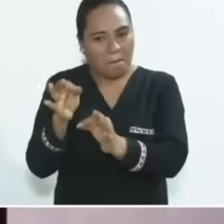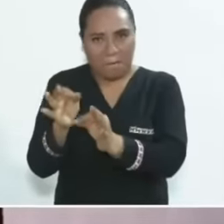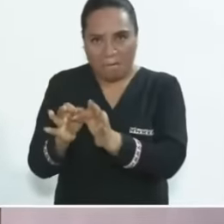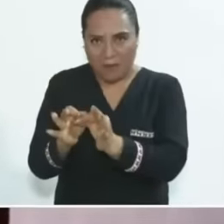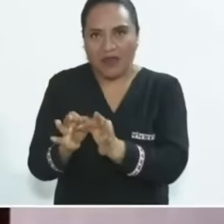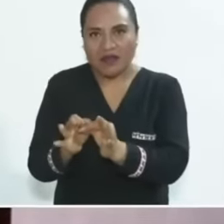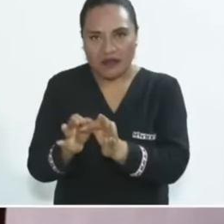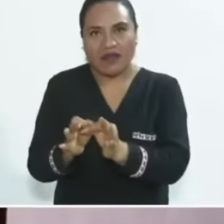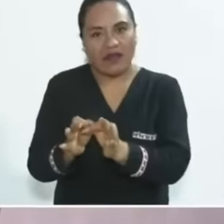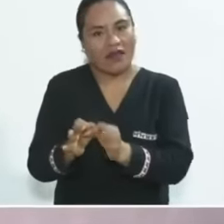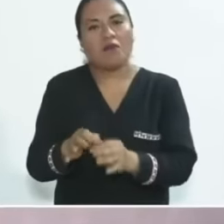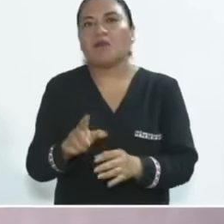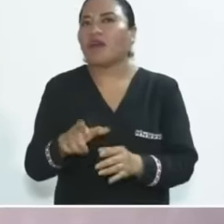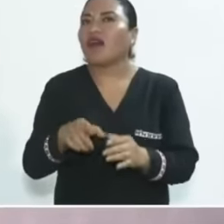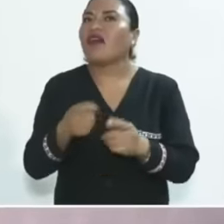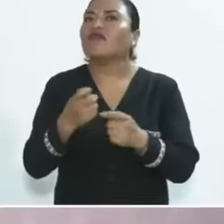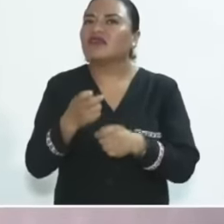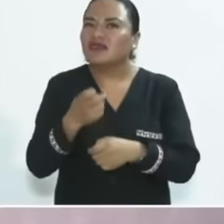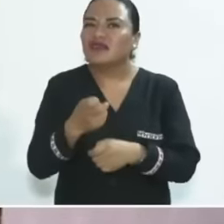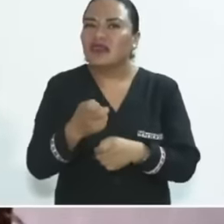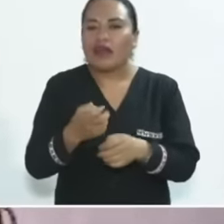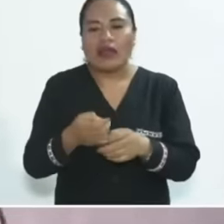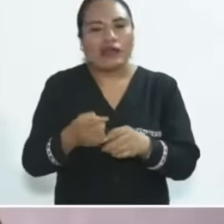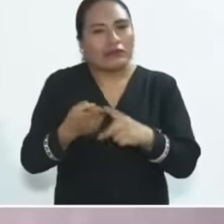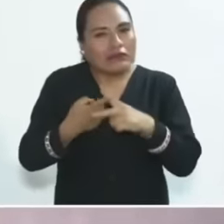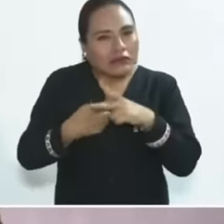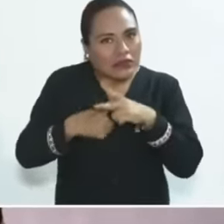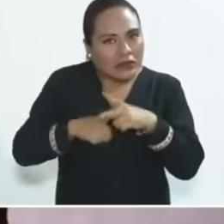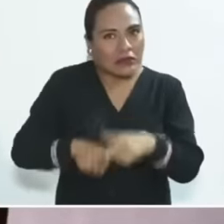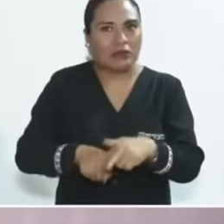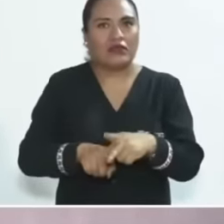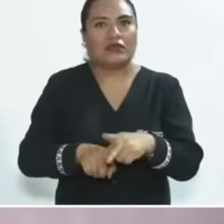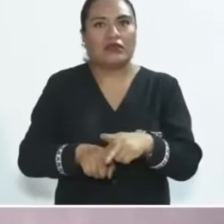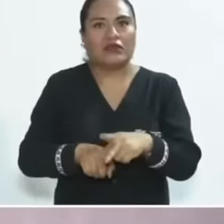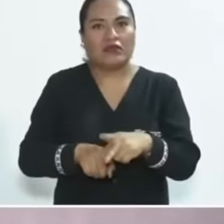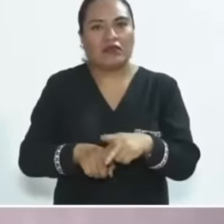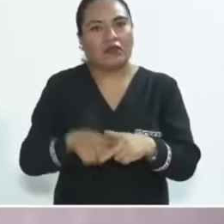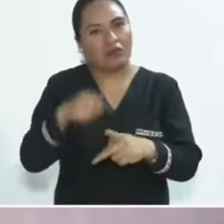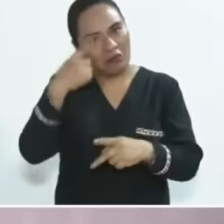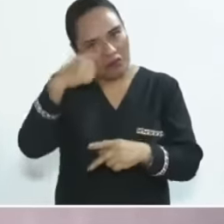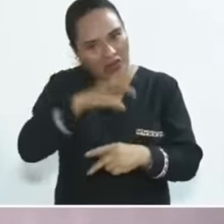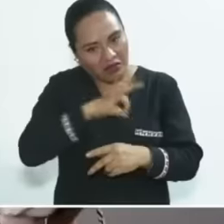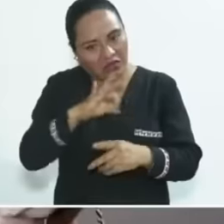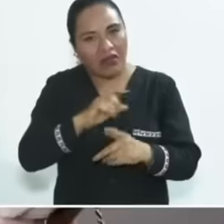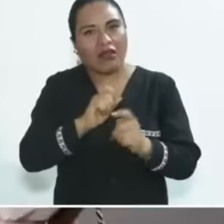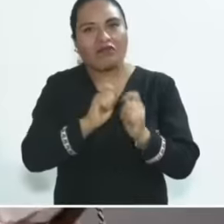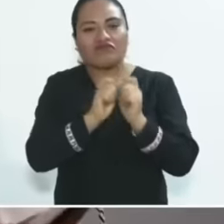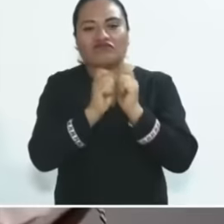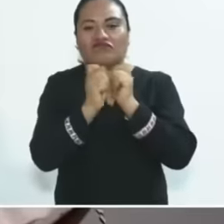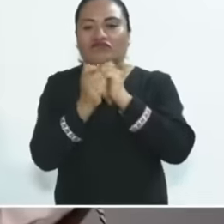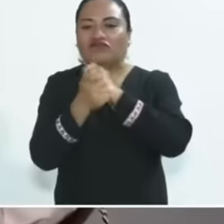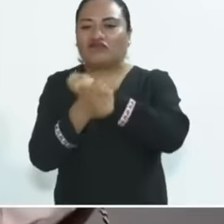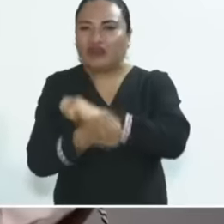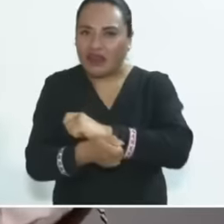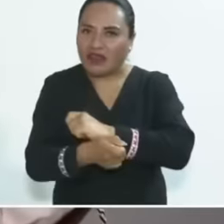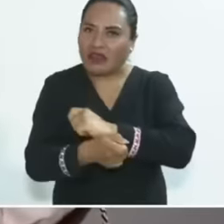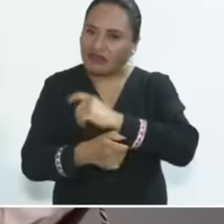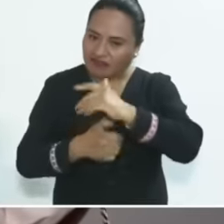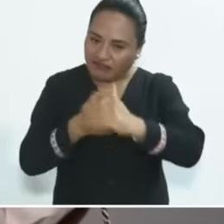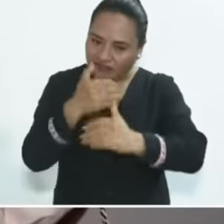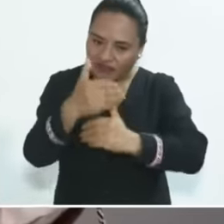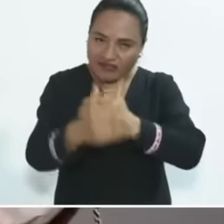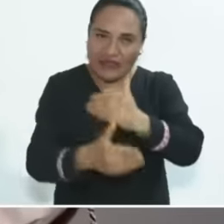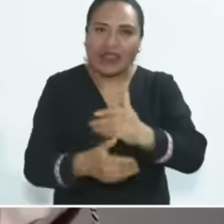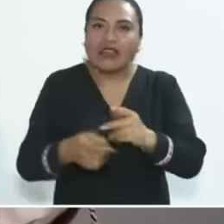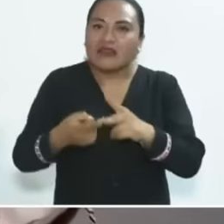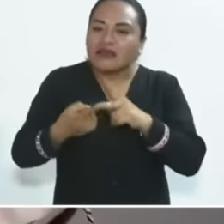están sentando las bases para la transformación. Todavía se está